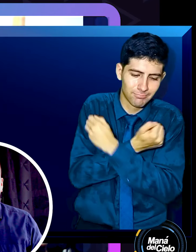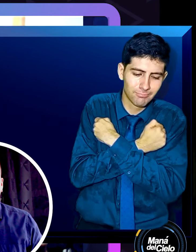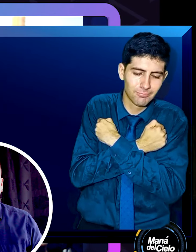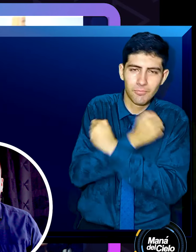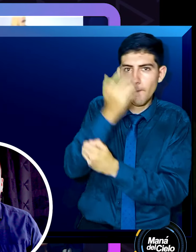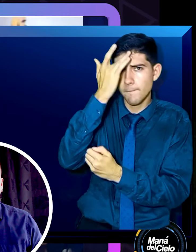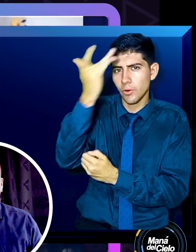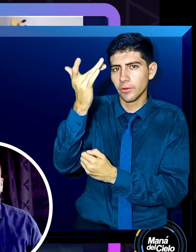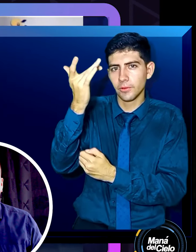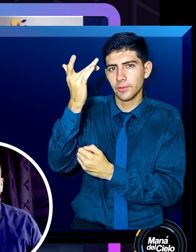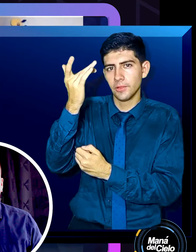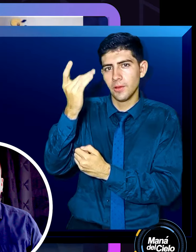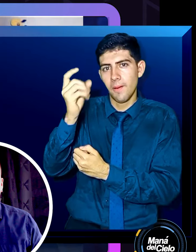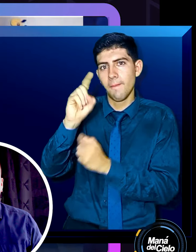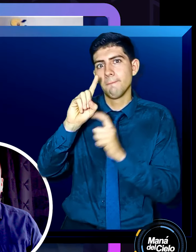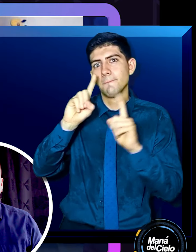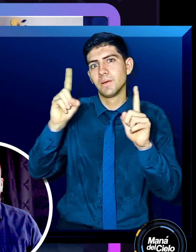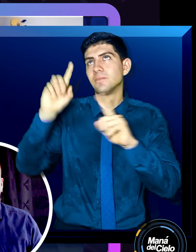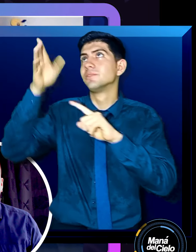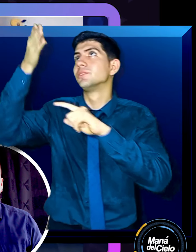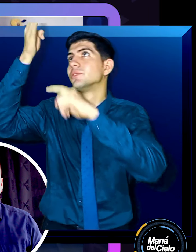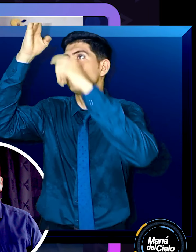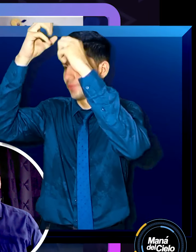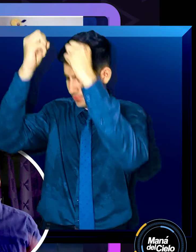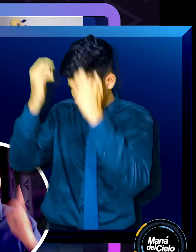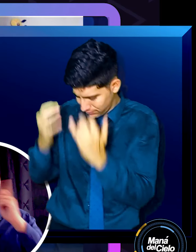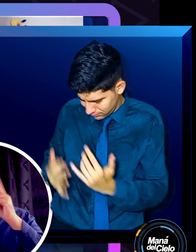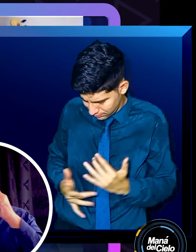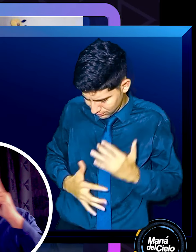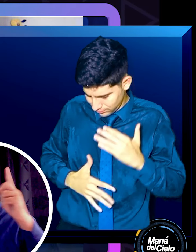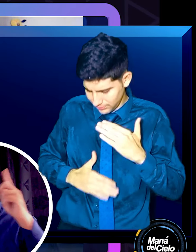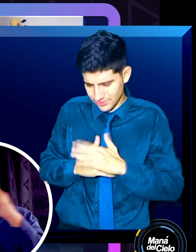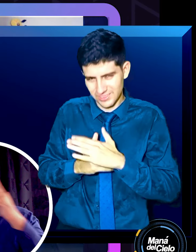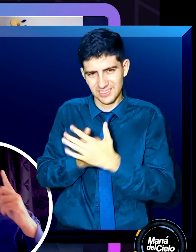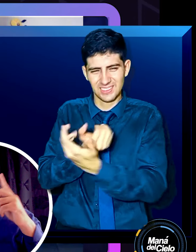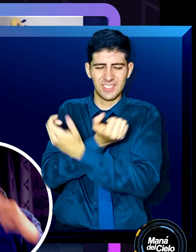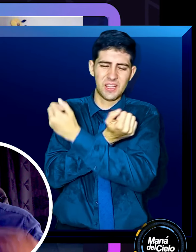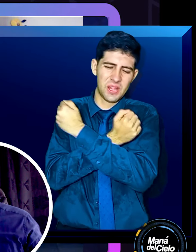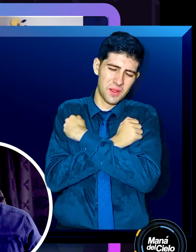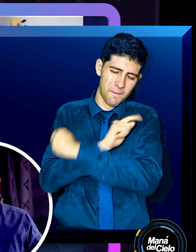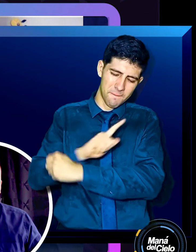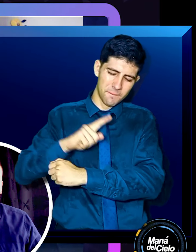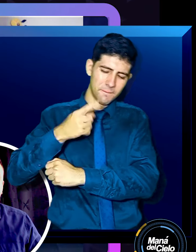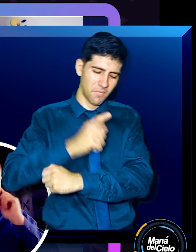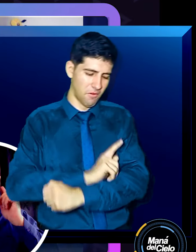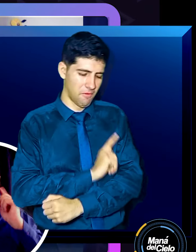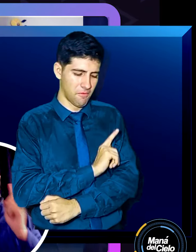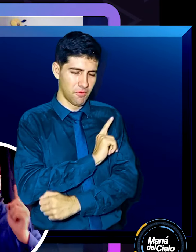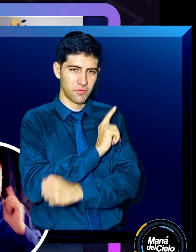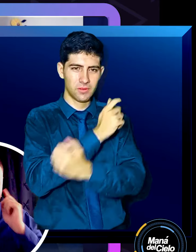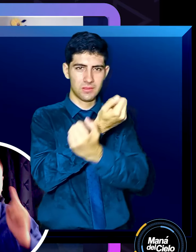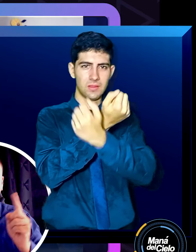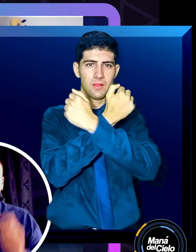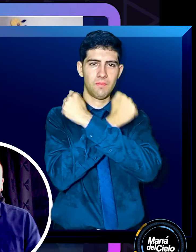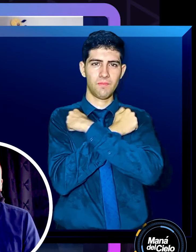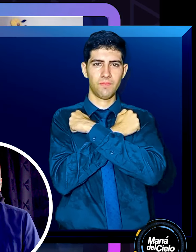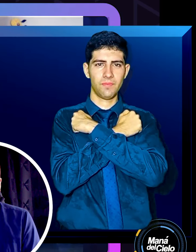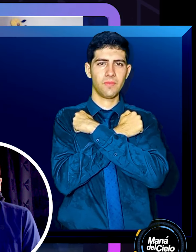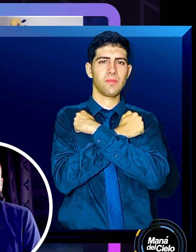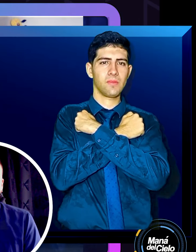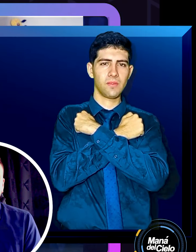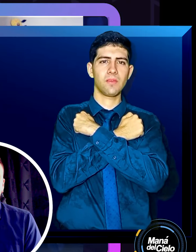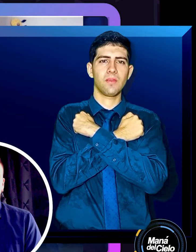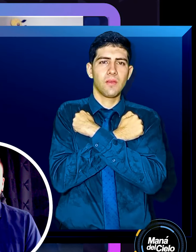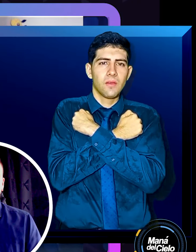Si Dios te llena con su presencia, el primer fruto que vas a tener es amor.